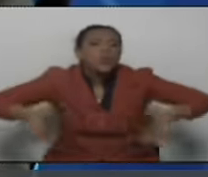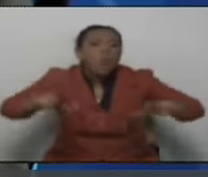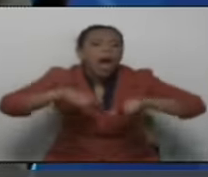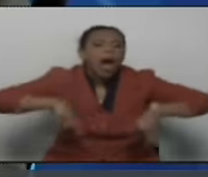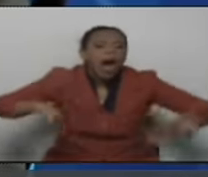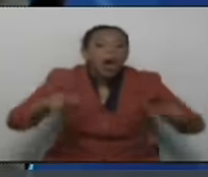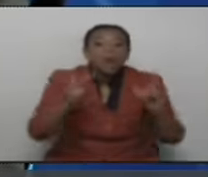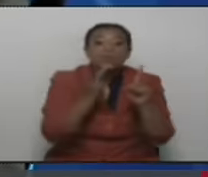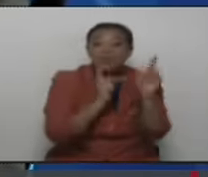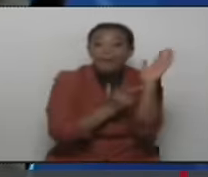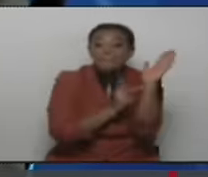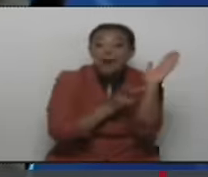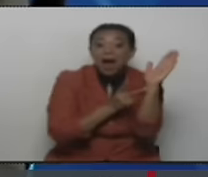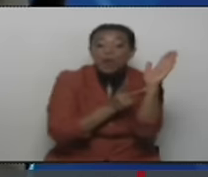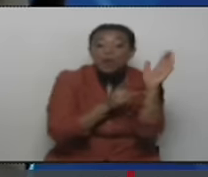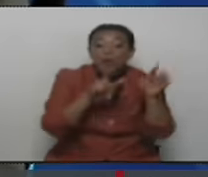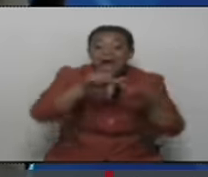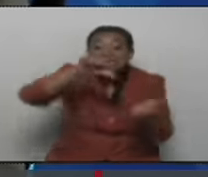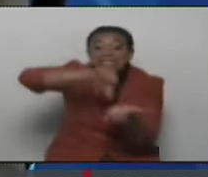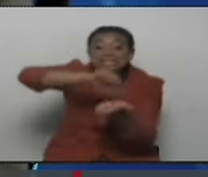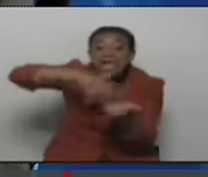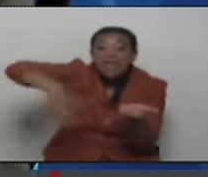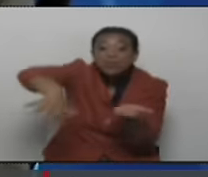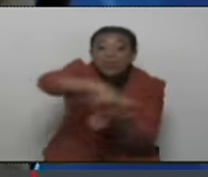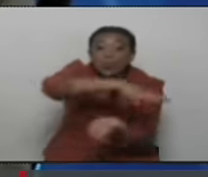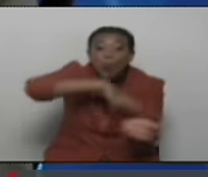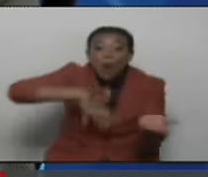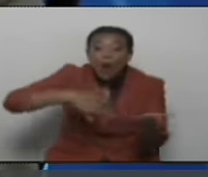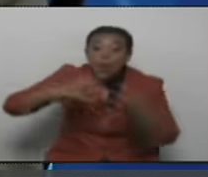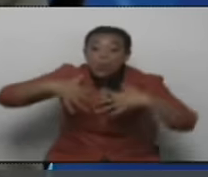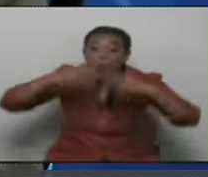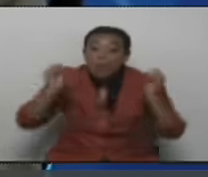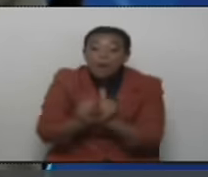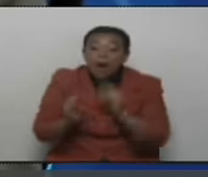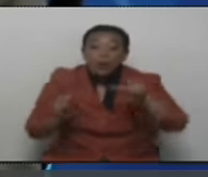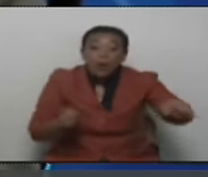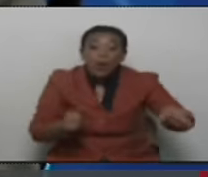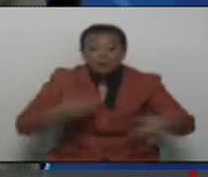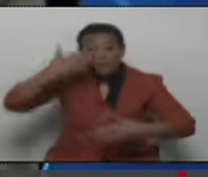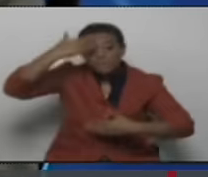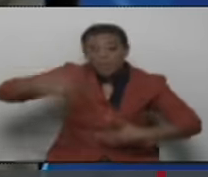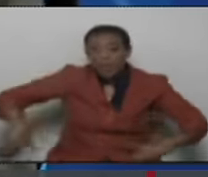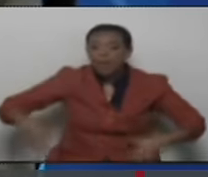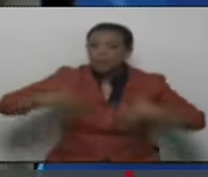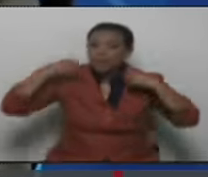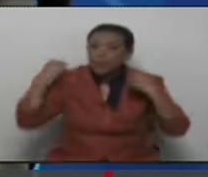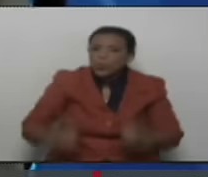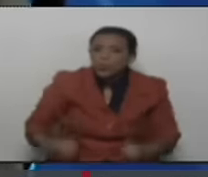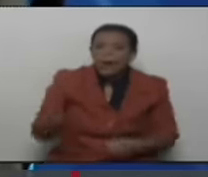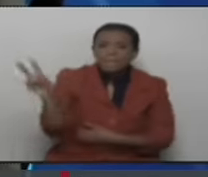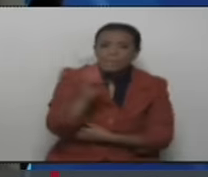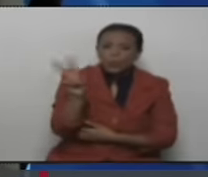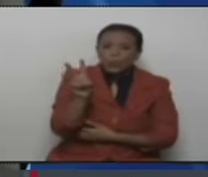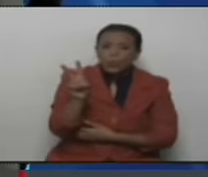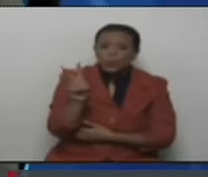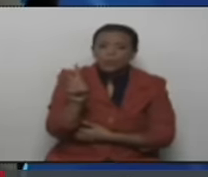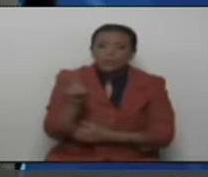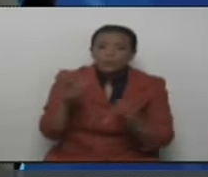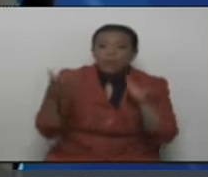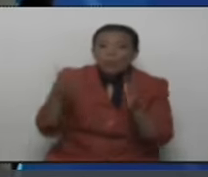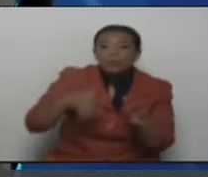una parroquia que es eje de la batalla de las fuerzas de seguridad venezolana contra el tren de